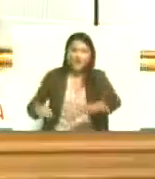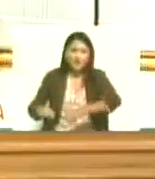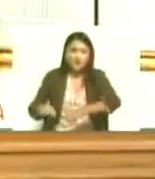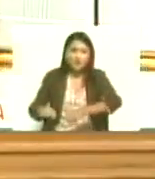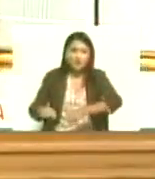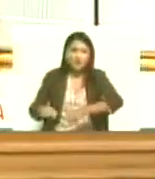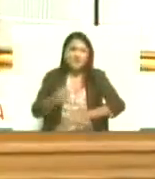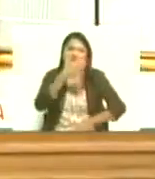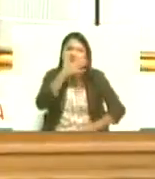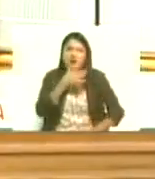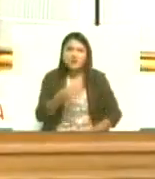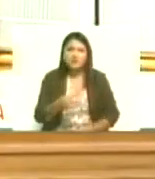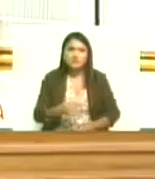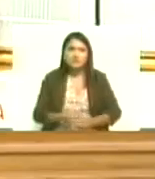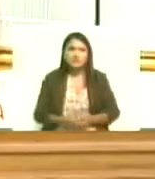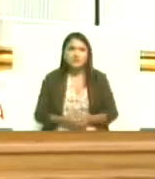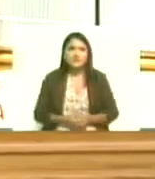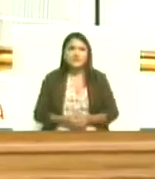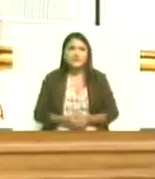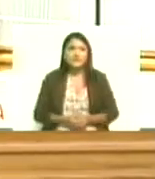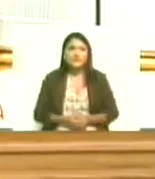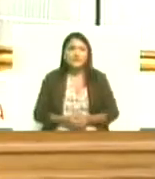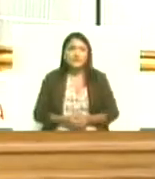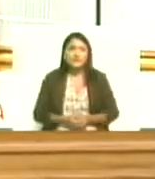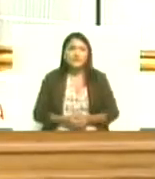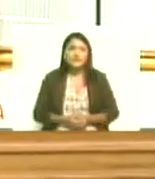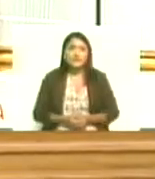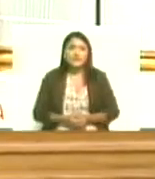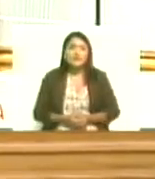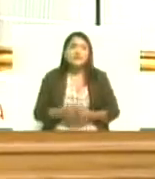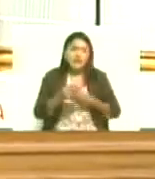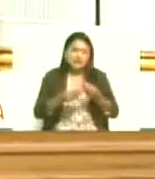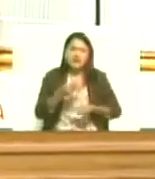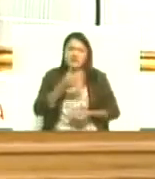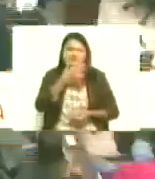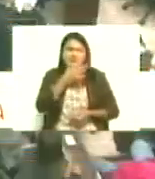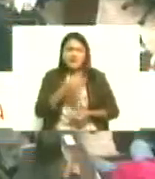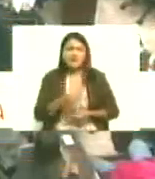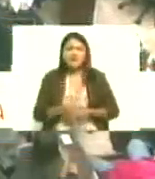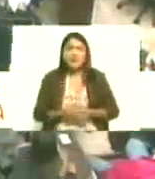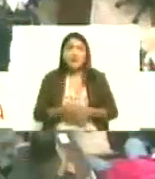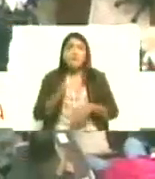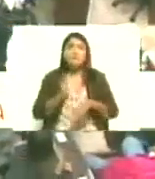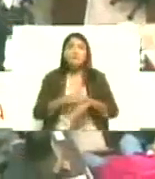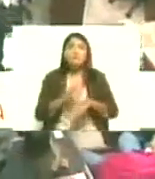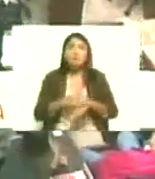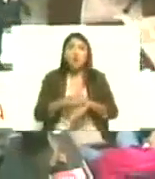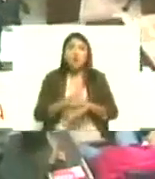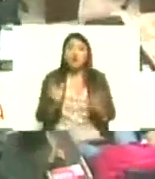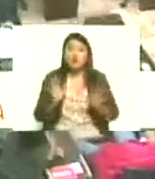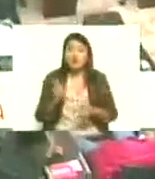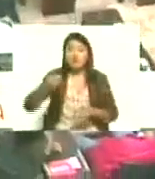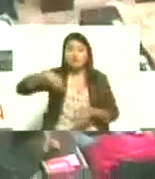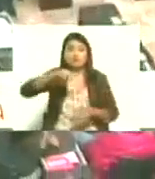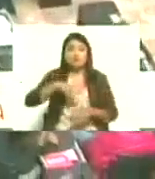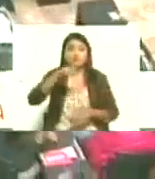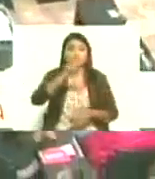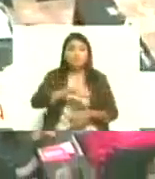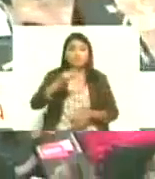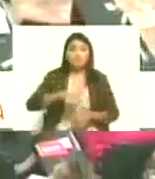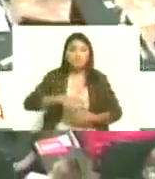son fáciles y simples de desarrollar, dado el estado de impotencia y